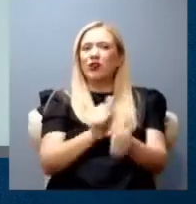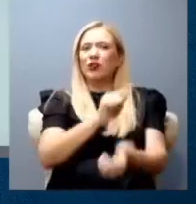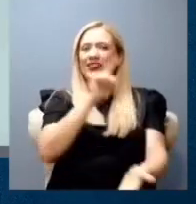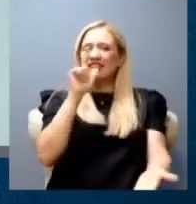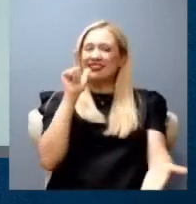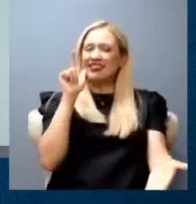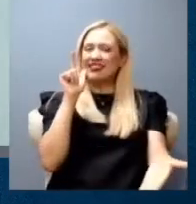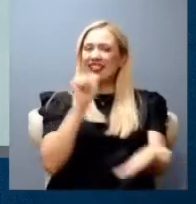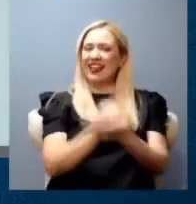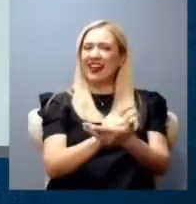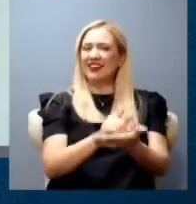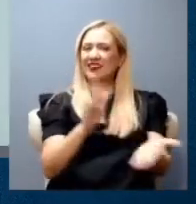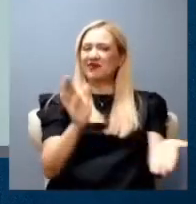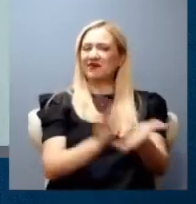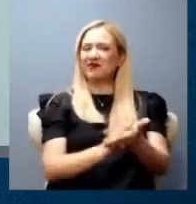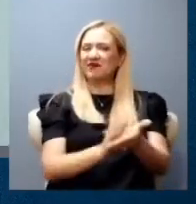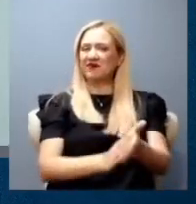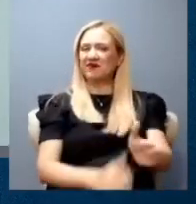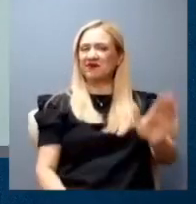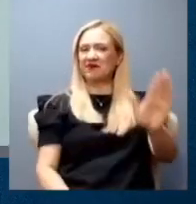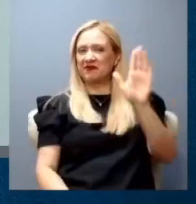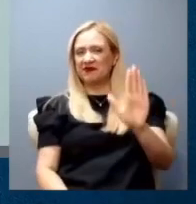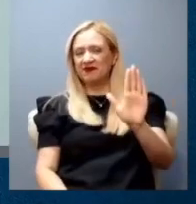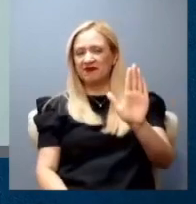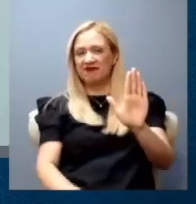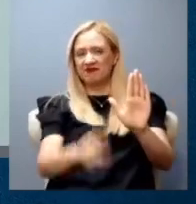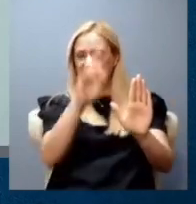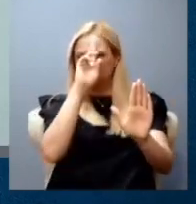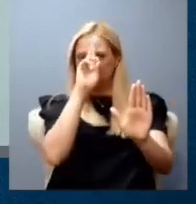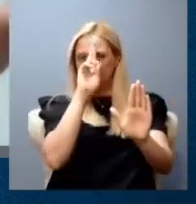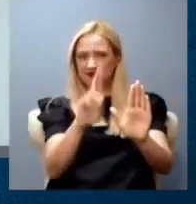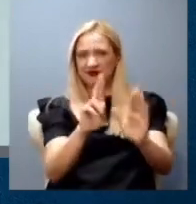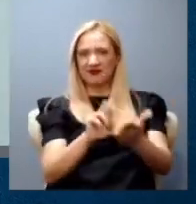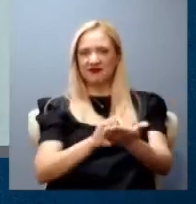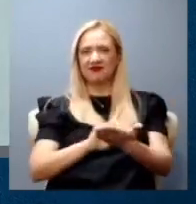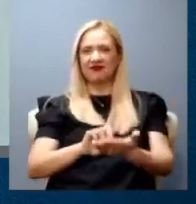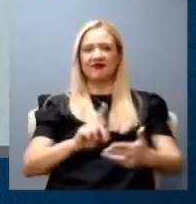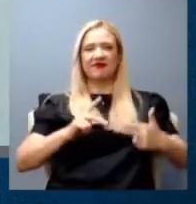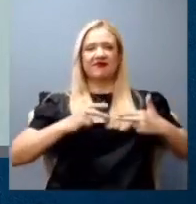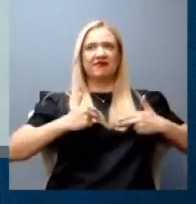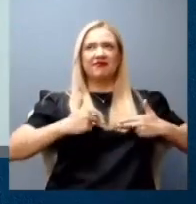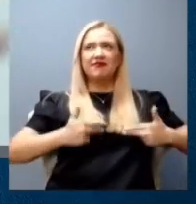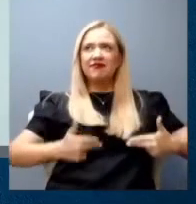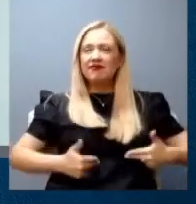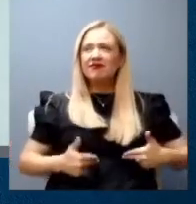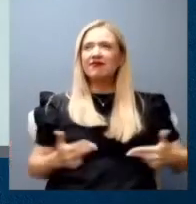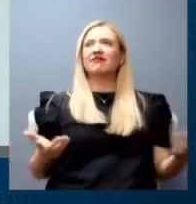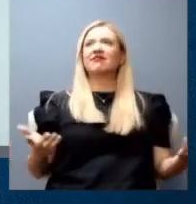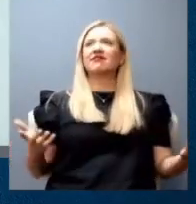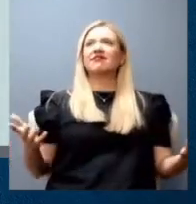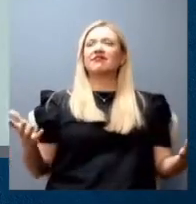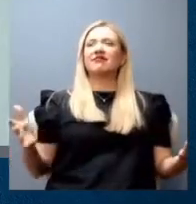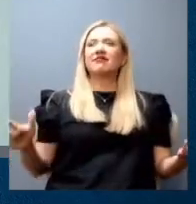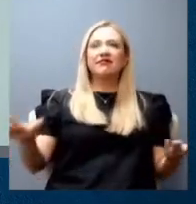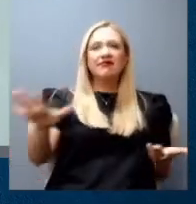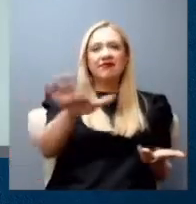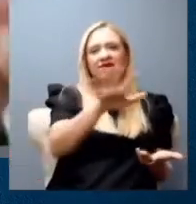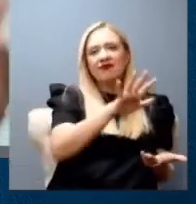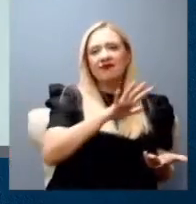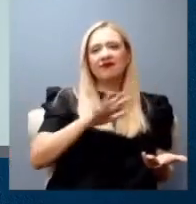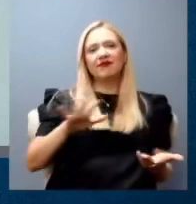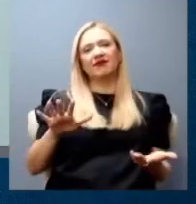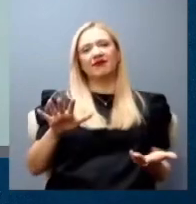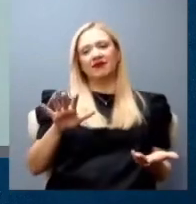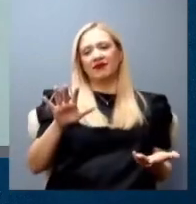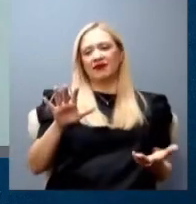hacia un marco donde los derechos humanos y todo tipo de organización y estructura pegada a la ley